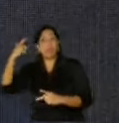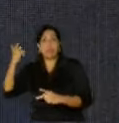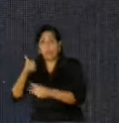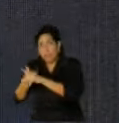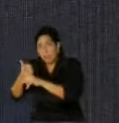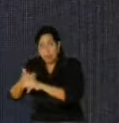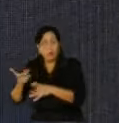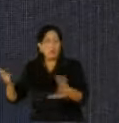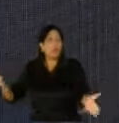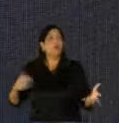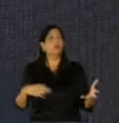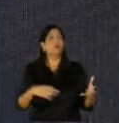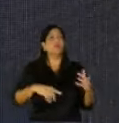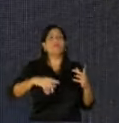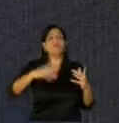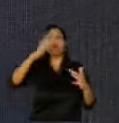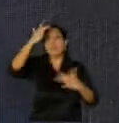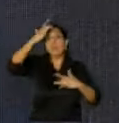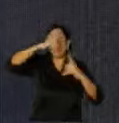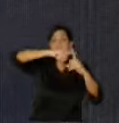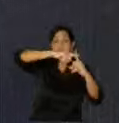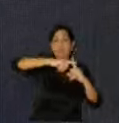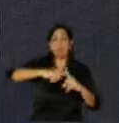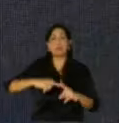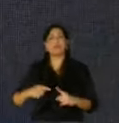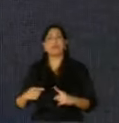positivos, los negativos, tienen gráficas